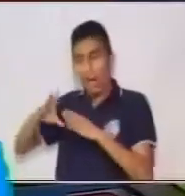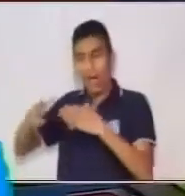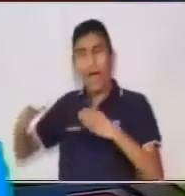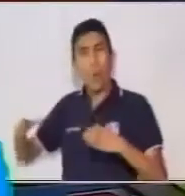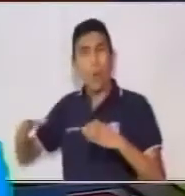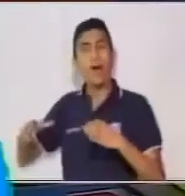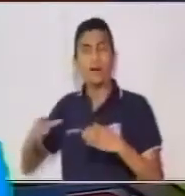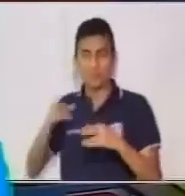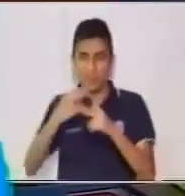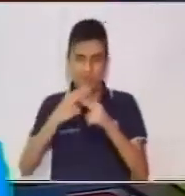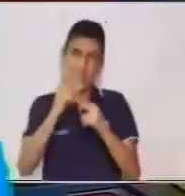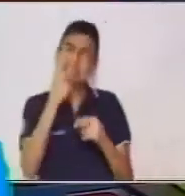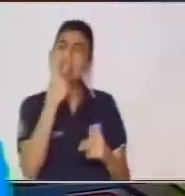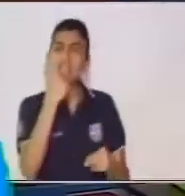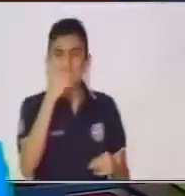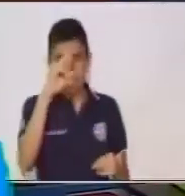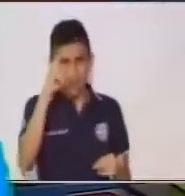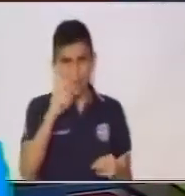Barco,